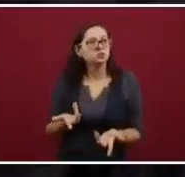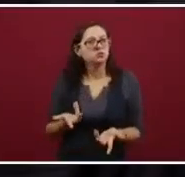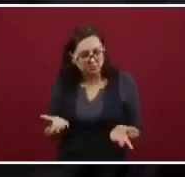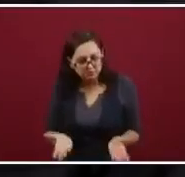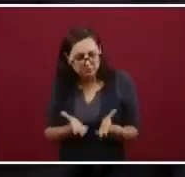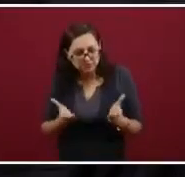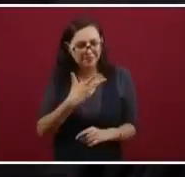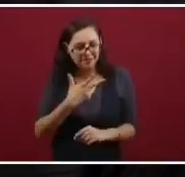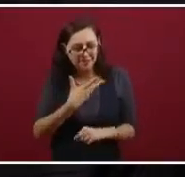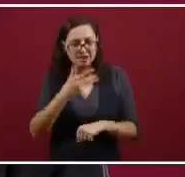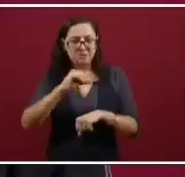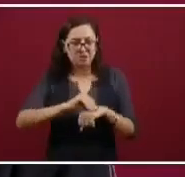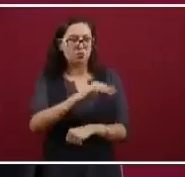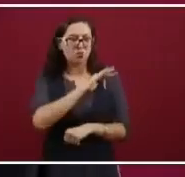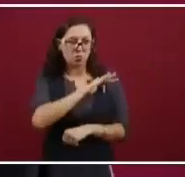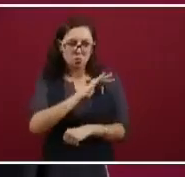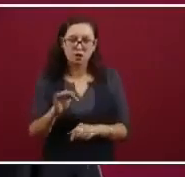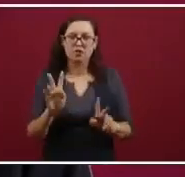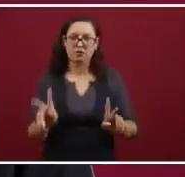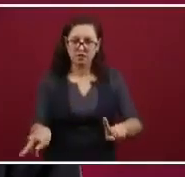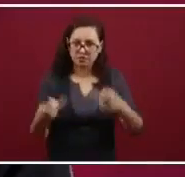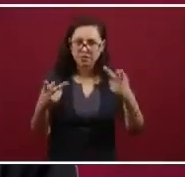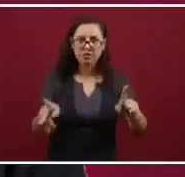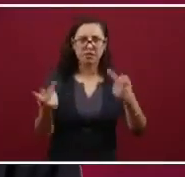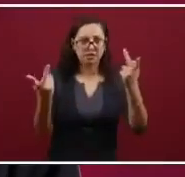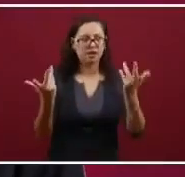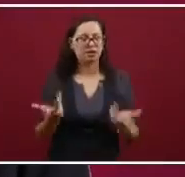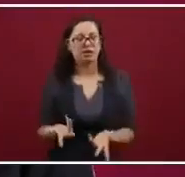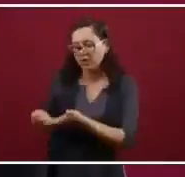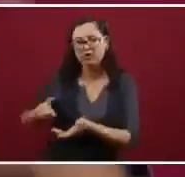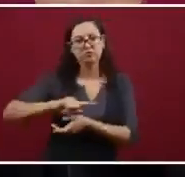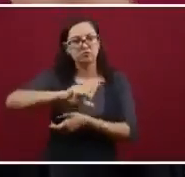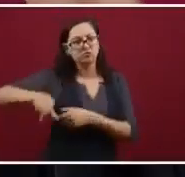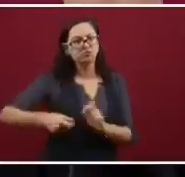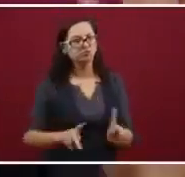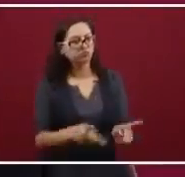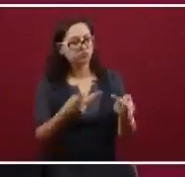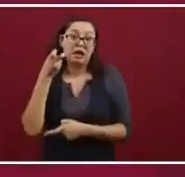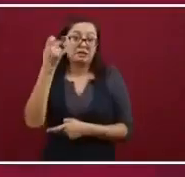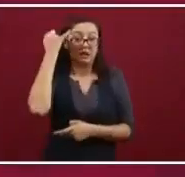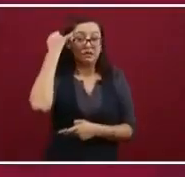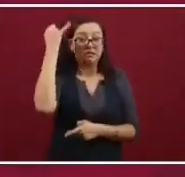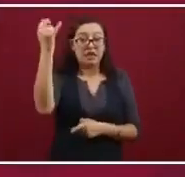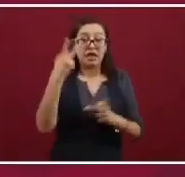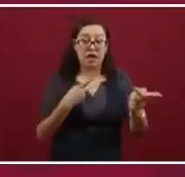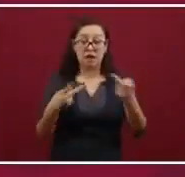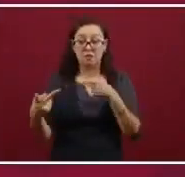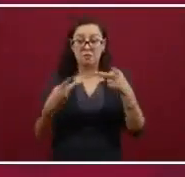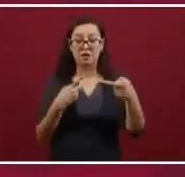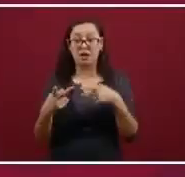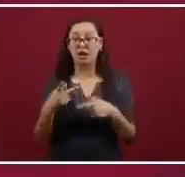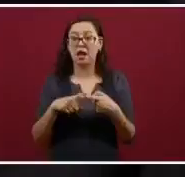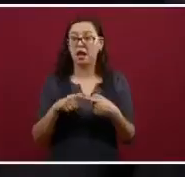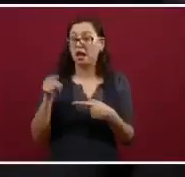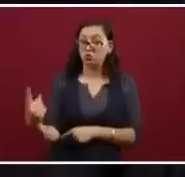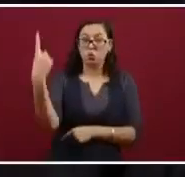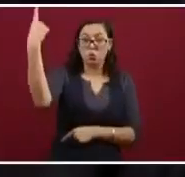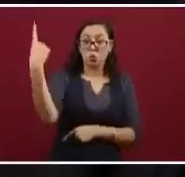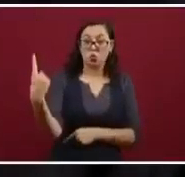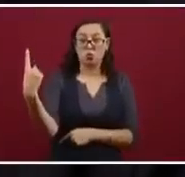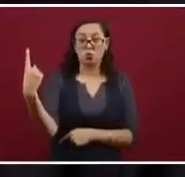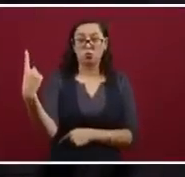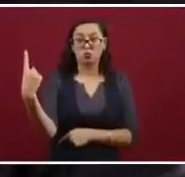los permisos ellos importando, comprando la gasolina y distribuyéndola, porque ese fue el plan. O sea, decían, Pemex es un